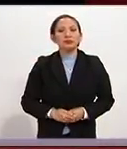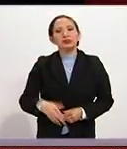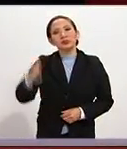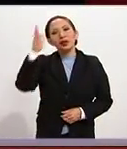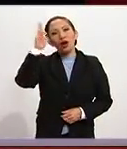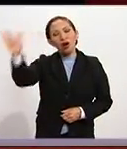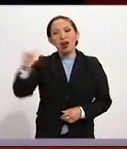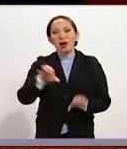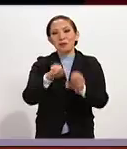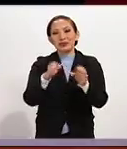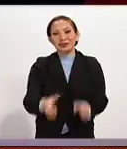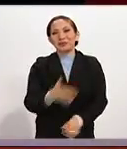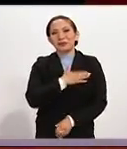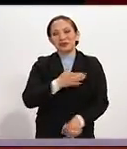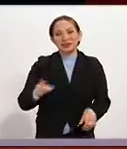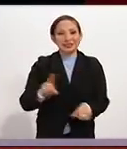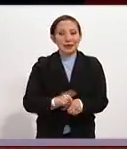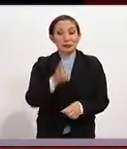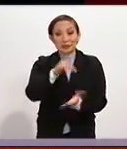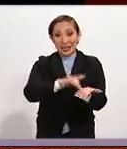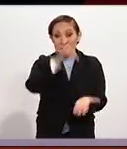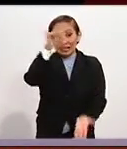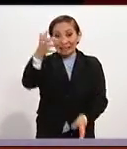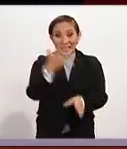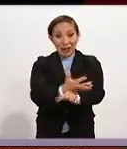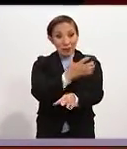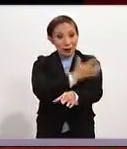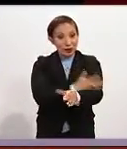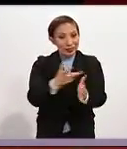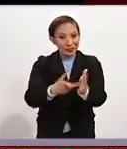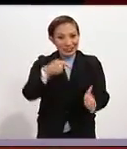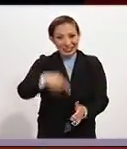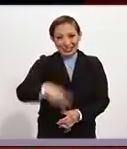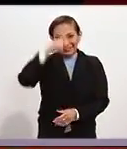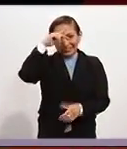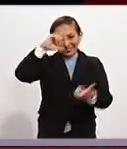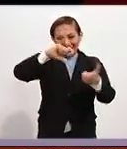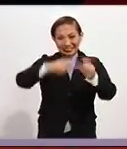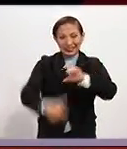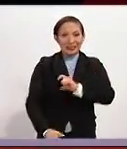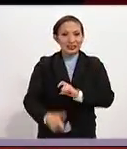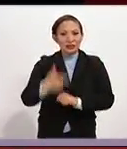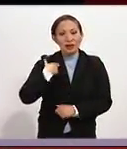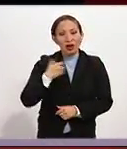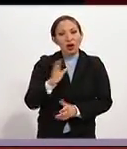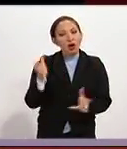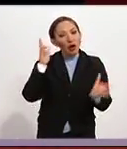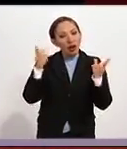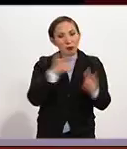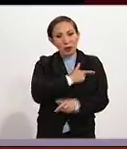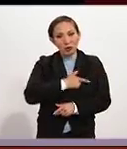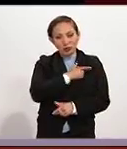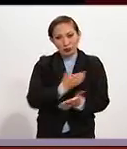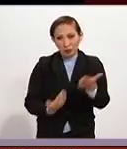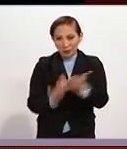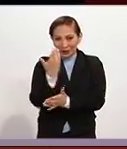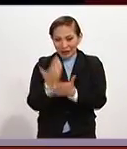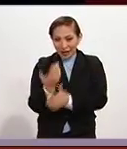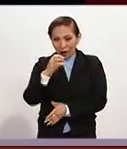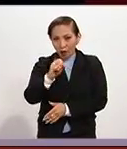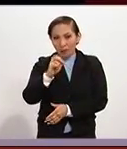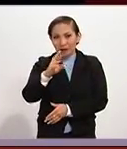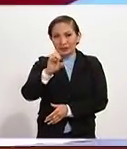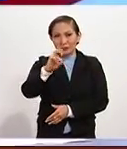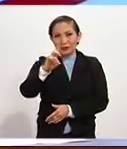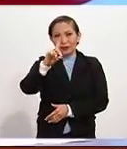¿Qué tal? ¿Cómo le va? Muy buenos días. Muchas gracias por acompañarnos en una edición más de México al Día. Saludo con gusto, como cada mañana, a Omar Cepeda.